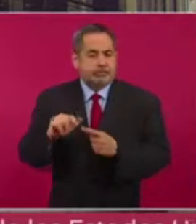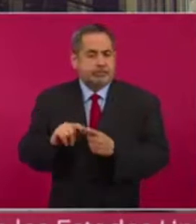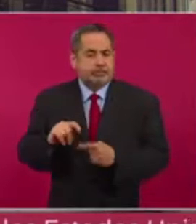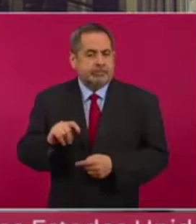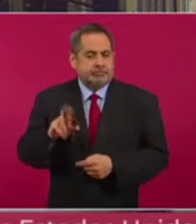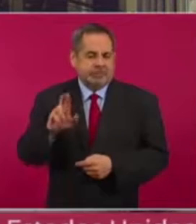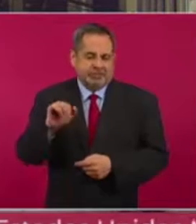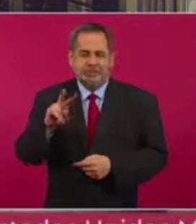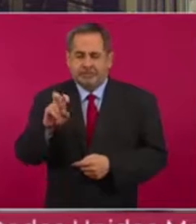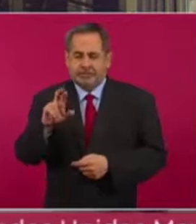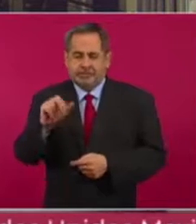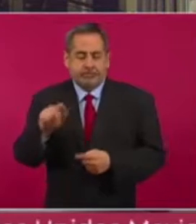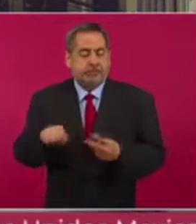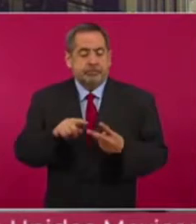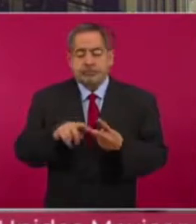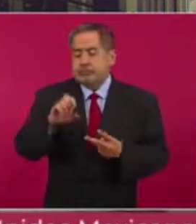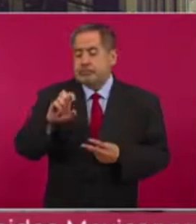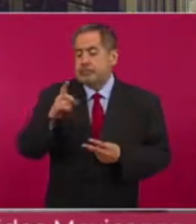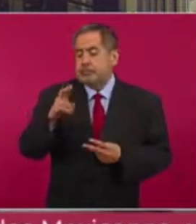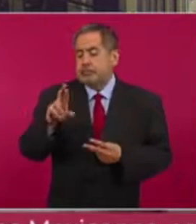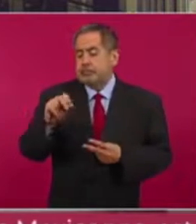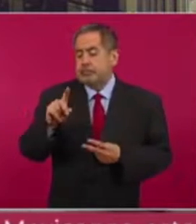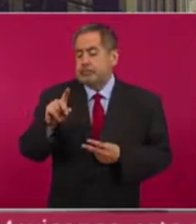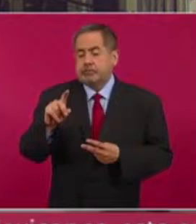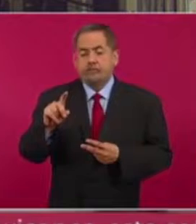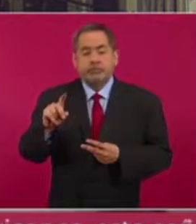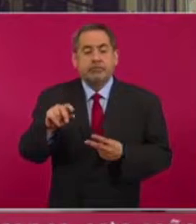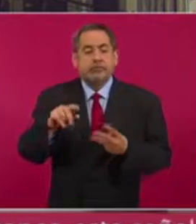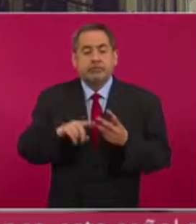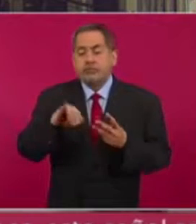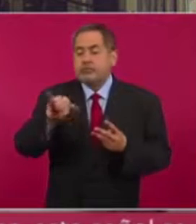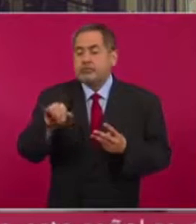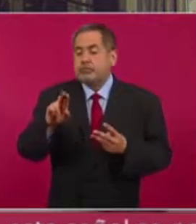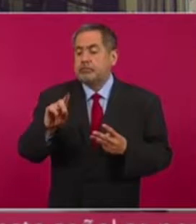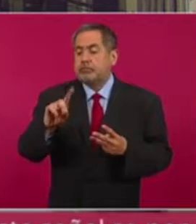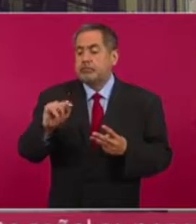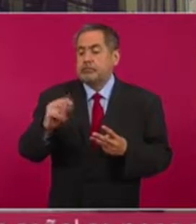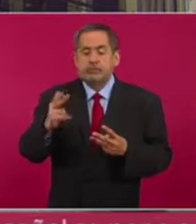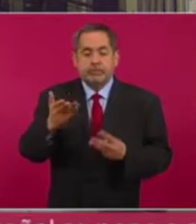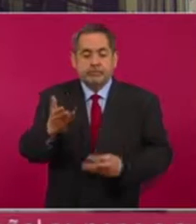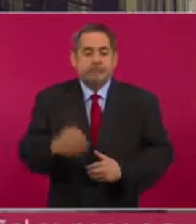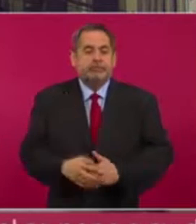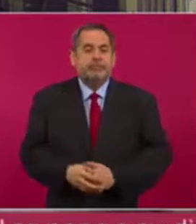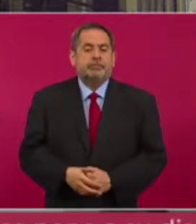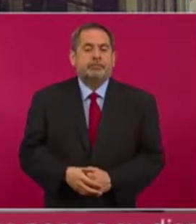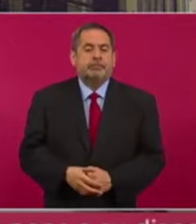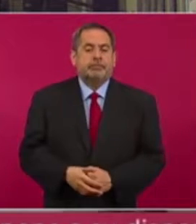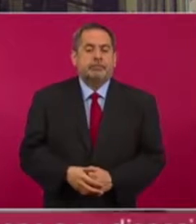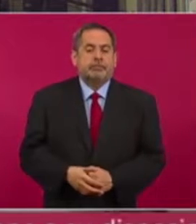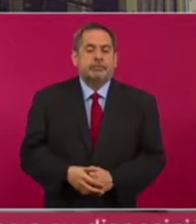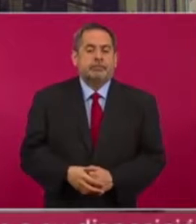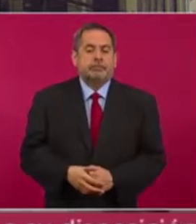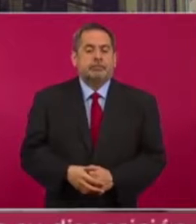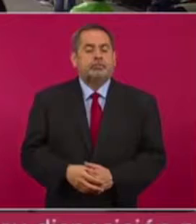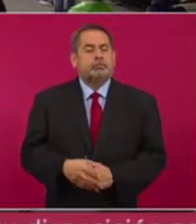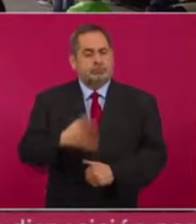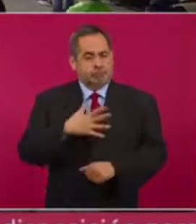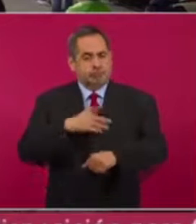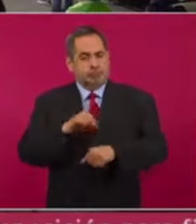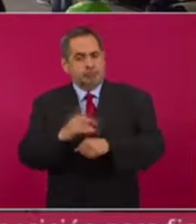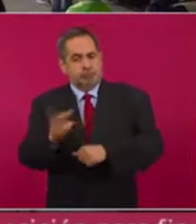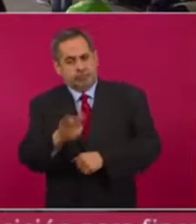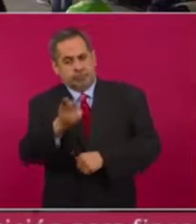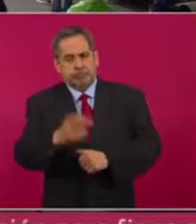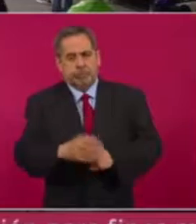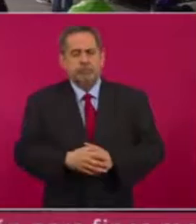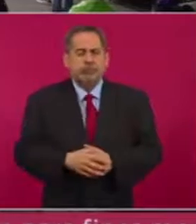Rivera, Eduardo Esquivel y Judith Sánchez. Buenos días, presidente. Bueno, yo primero quisiera